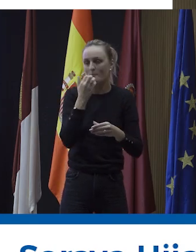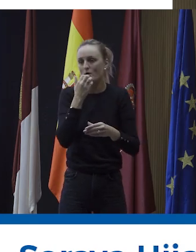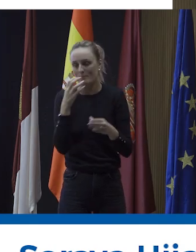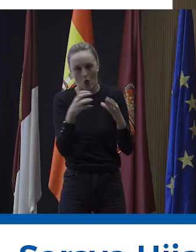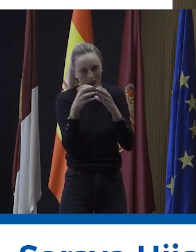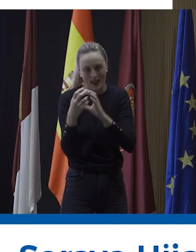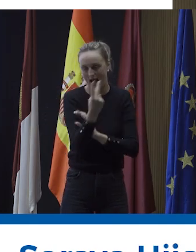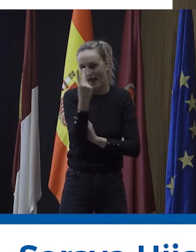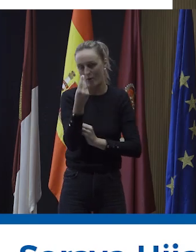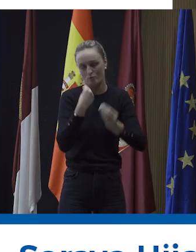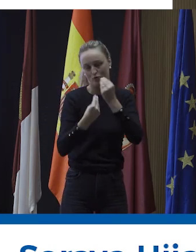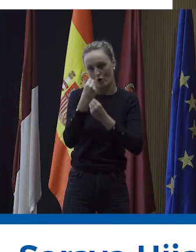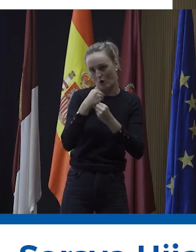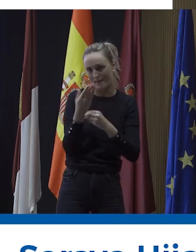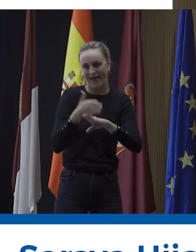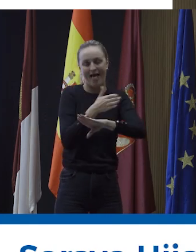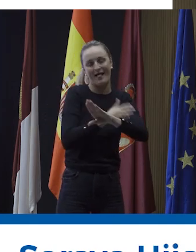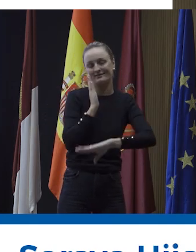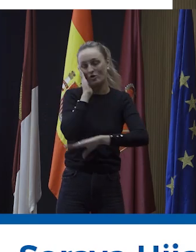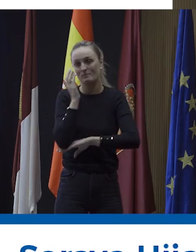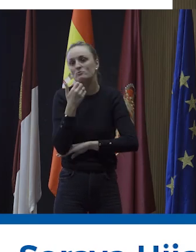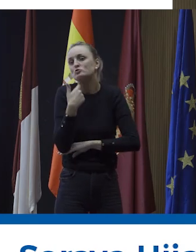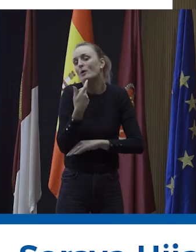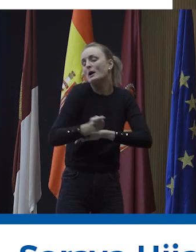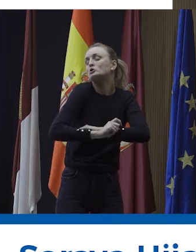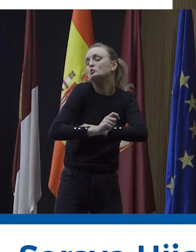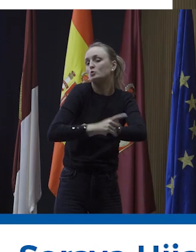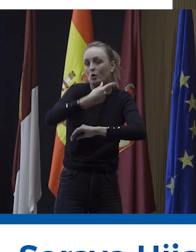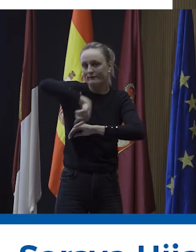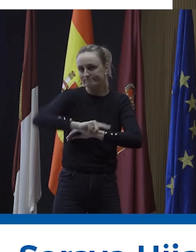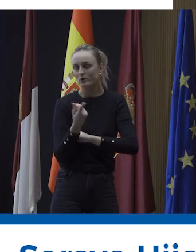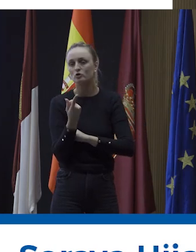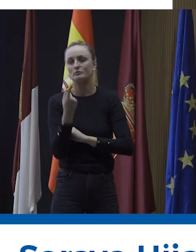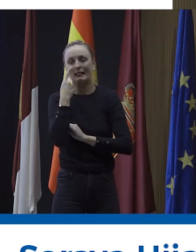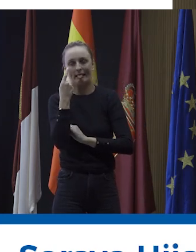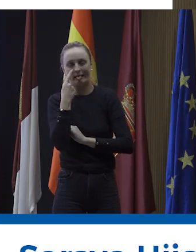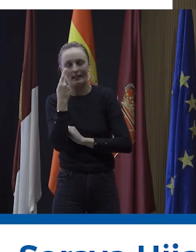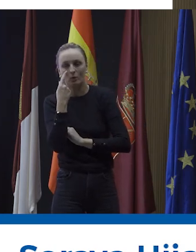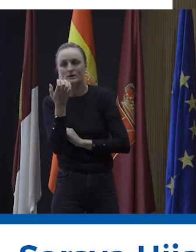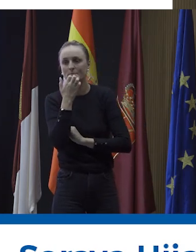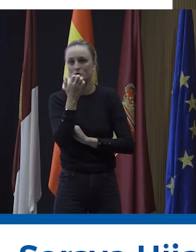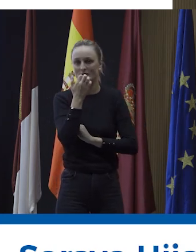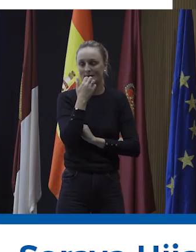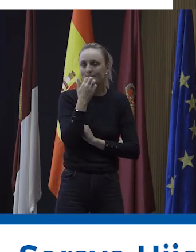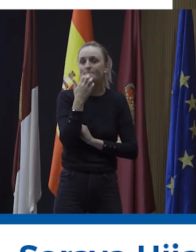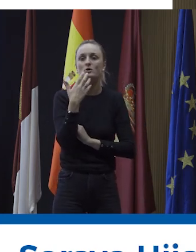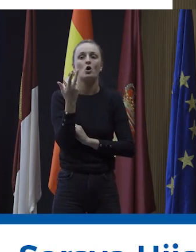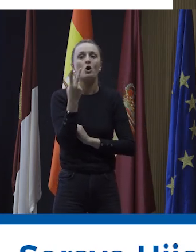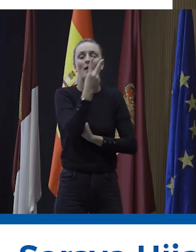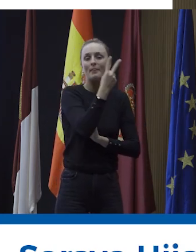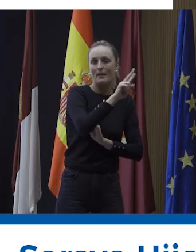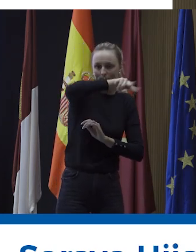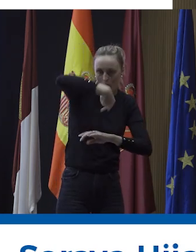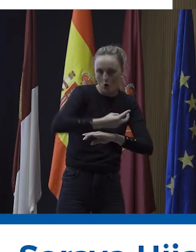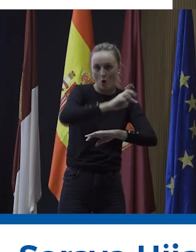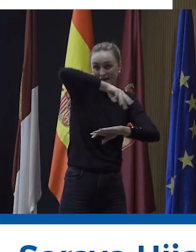levantar por la noche a orinar, ¿vale? Entonces son una serie de trucos, ¿vale?, que tenemos que tener en cuenta, como por ejemplo intentar orinar cada 2 o 3